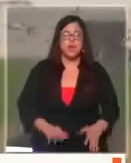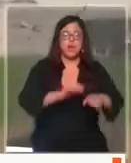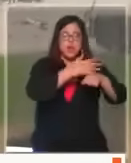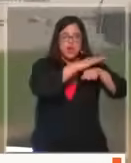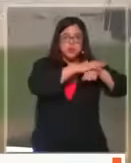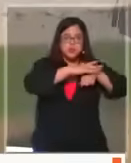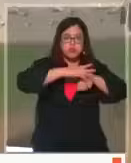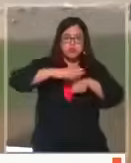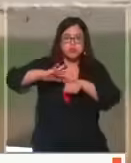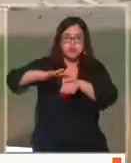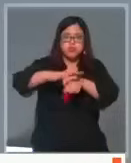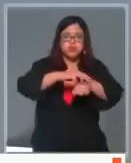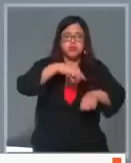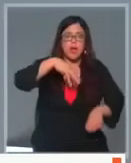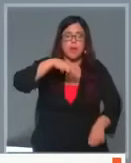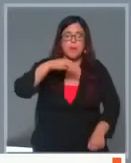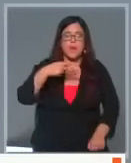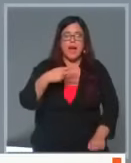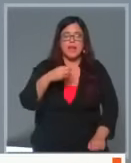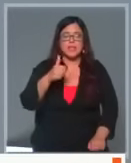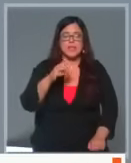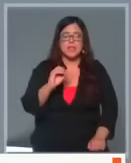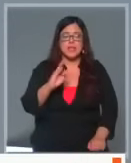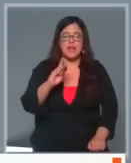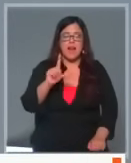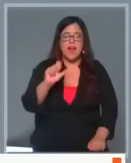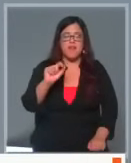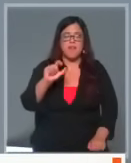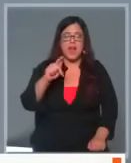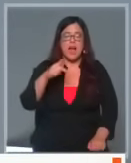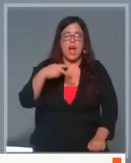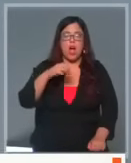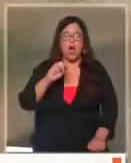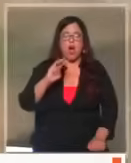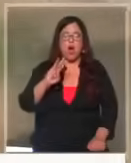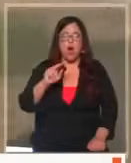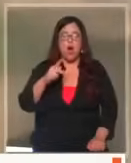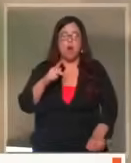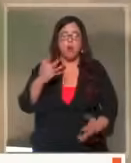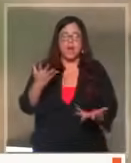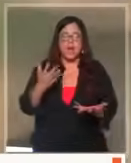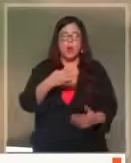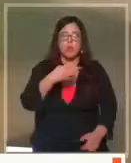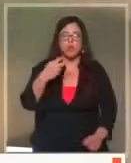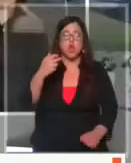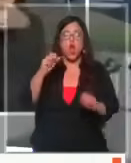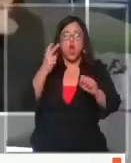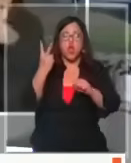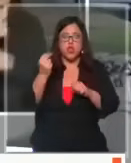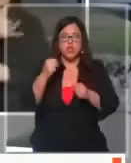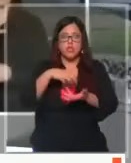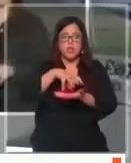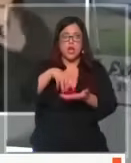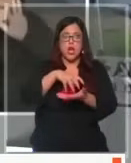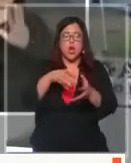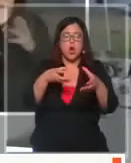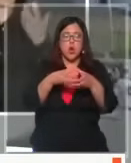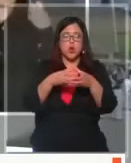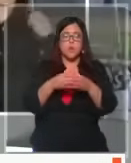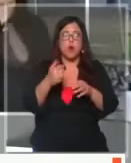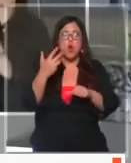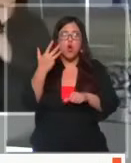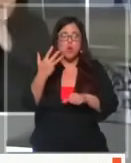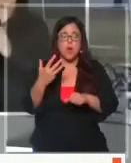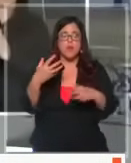de helicópteros MH-60M Black Hawk nivel 412, de dotación del grupo de aviación número 9, al mando de su